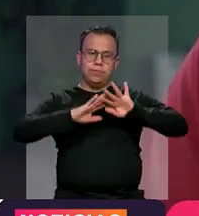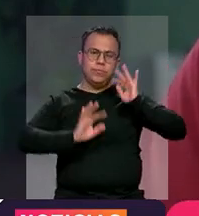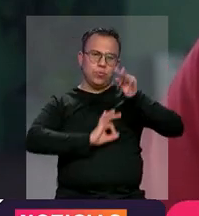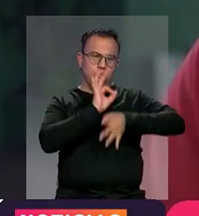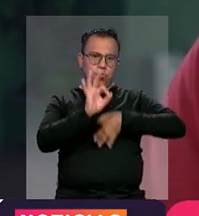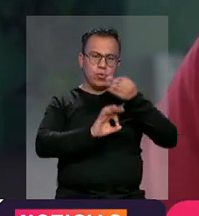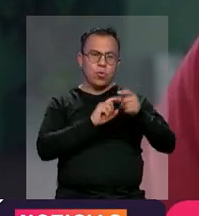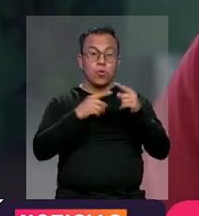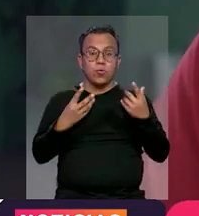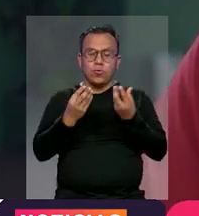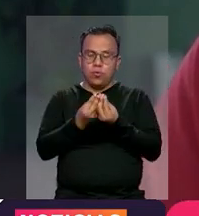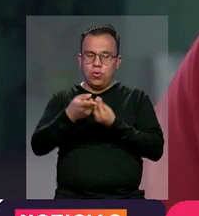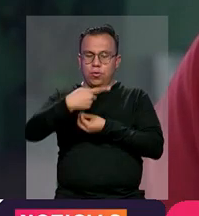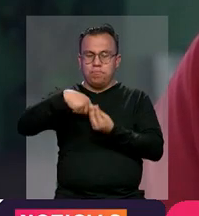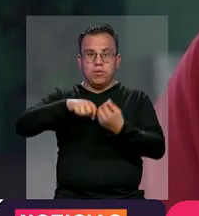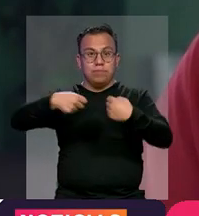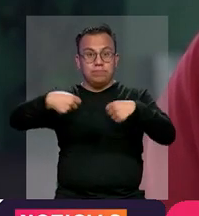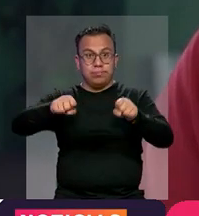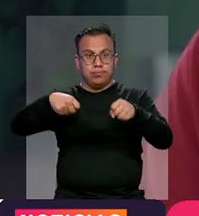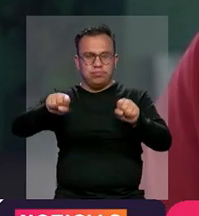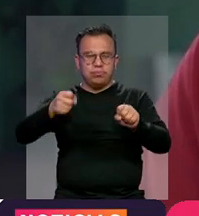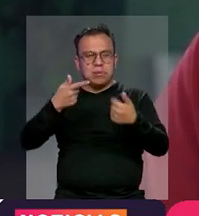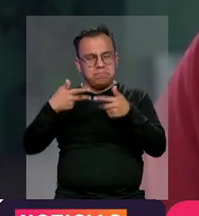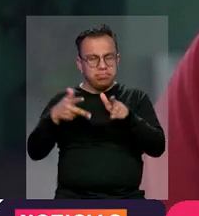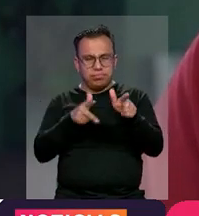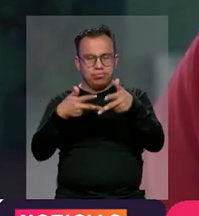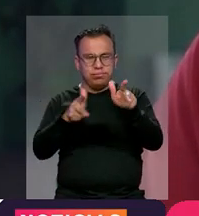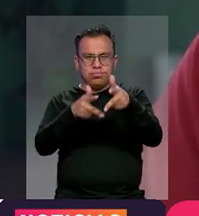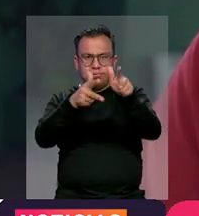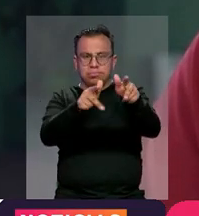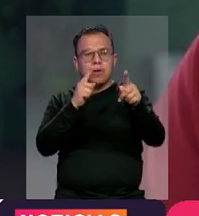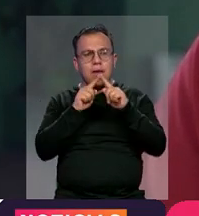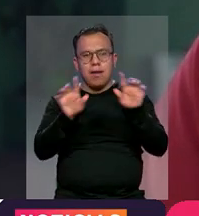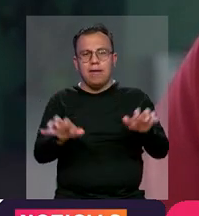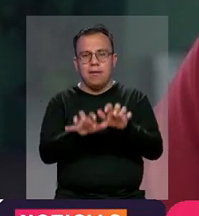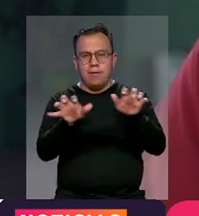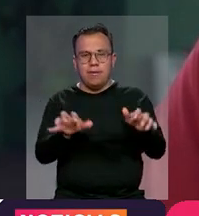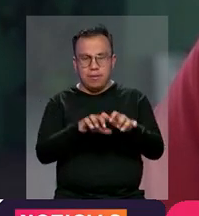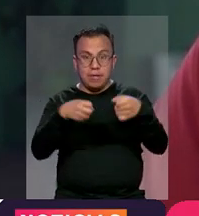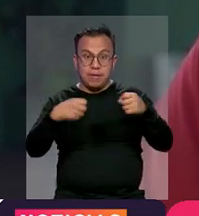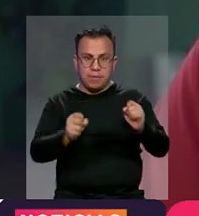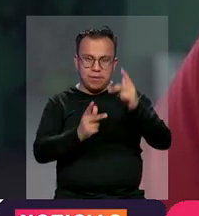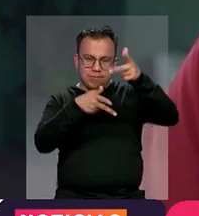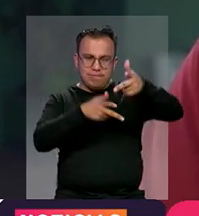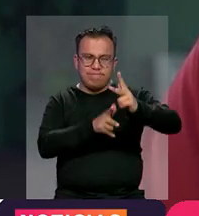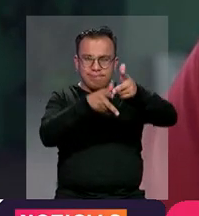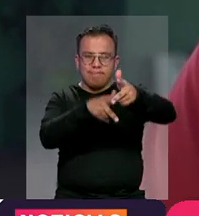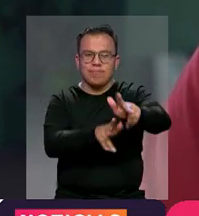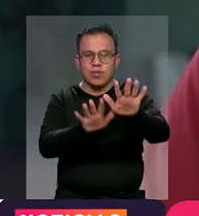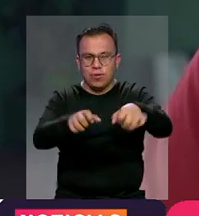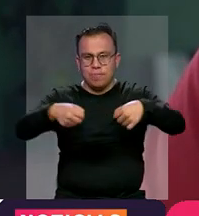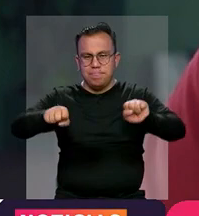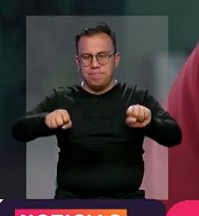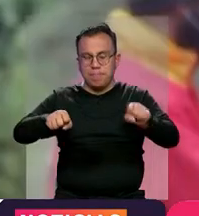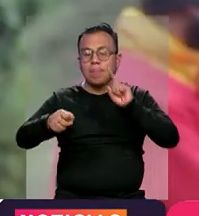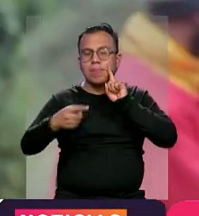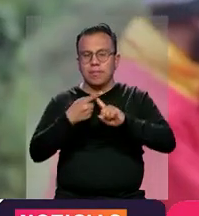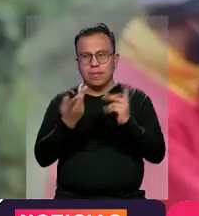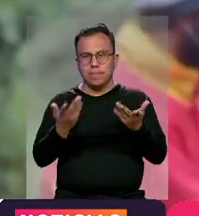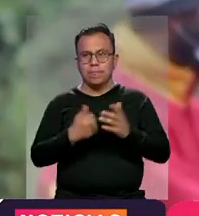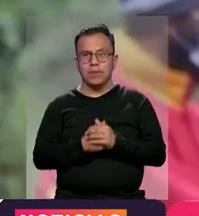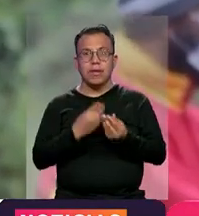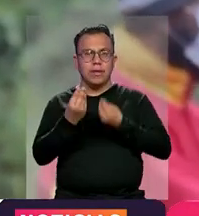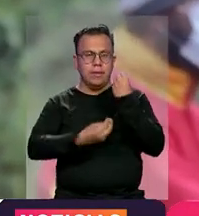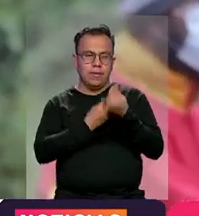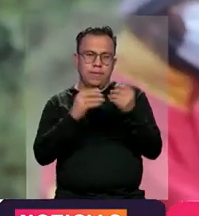reserva por un grupo de moteros que pretendían adelantar actividades de motocross en nuestros cerros orientales.